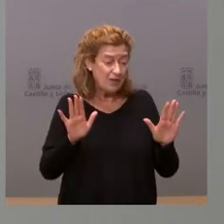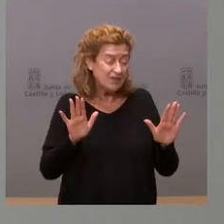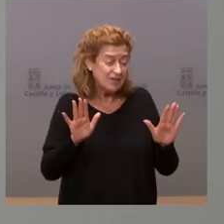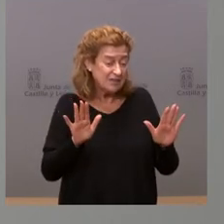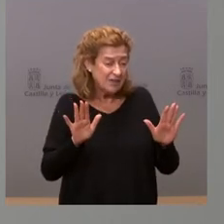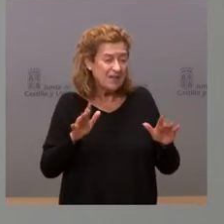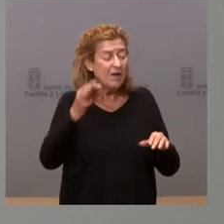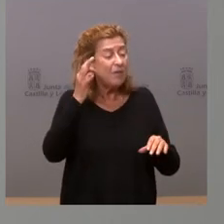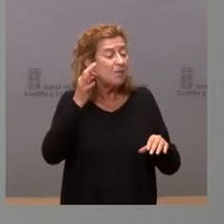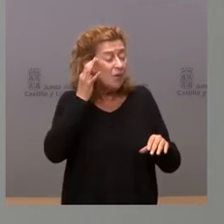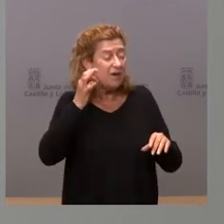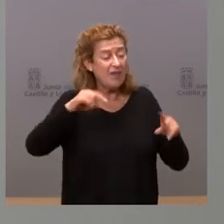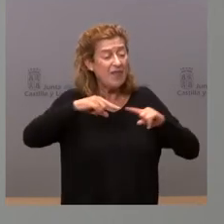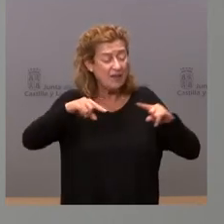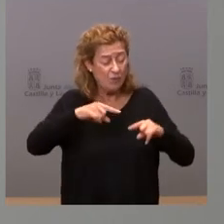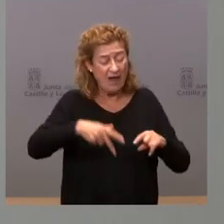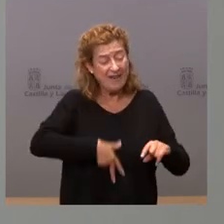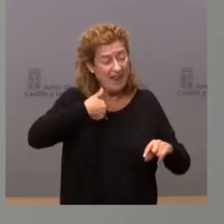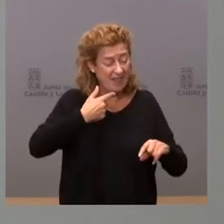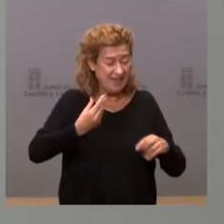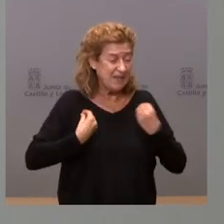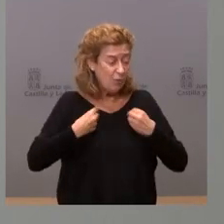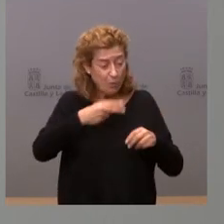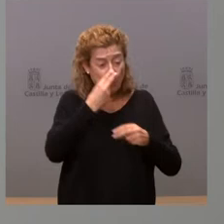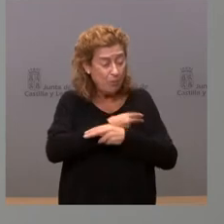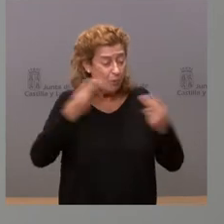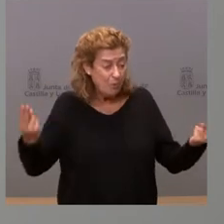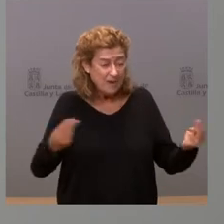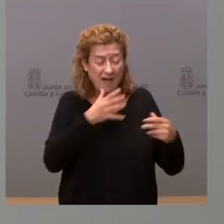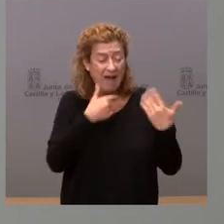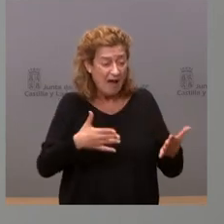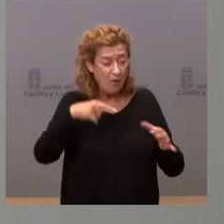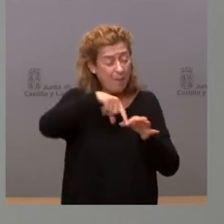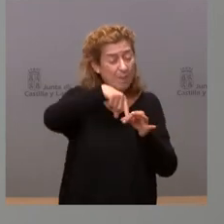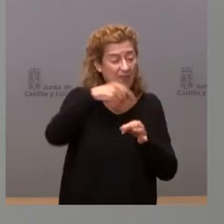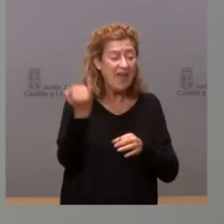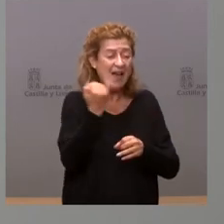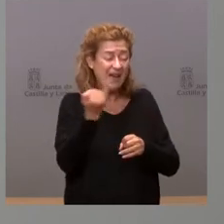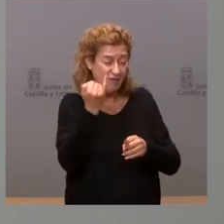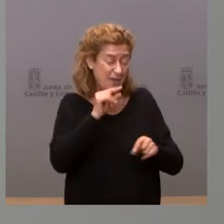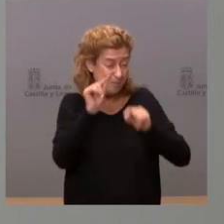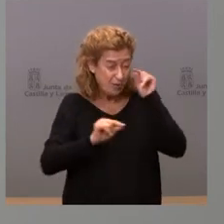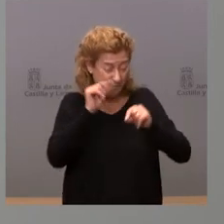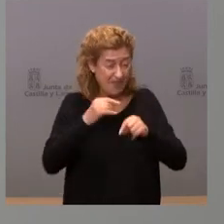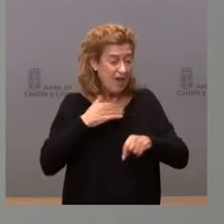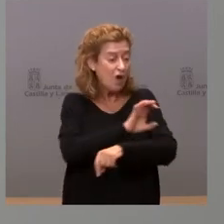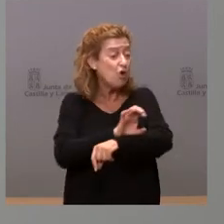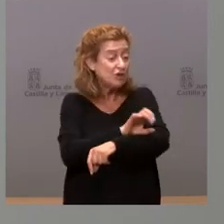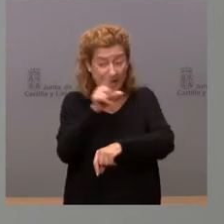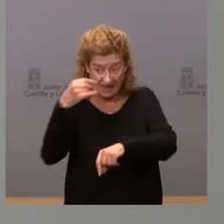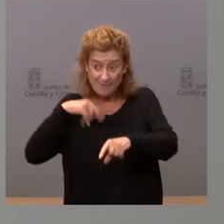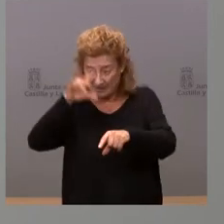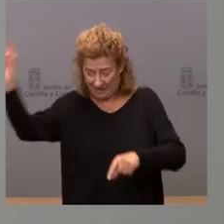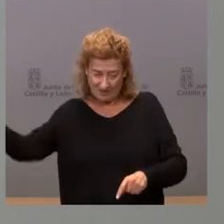directora anterior directora general de salud pública que actualmente ocupa la plaza de jefe de epidemiología de la consejería va a formar parte también